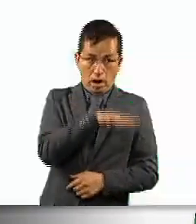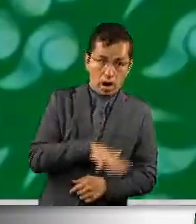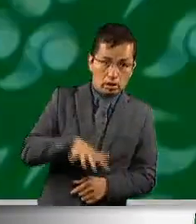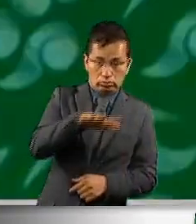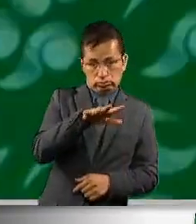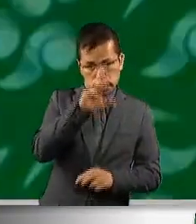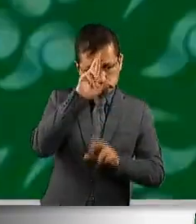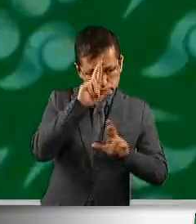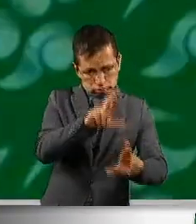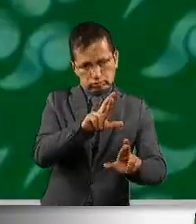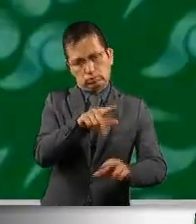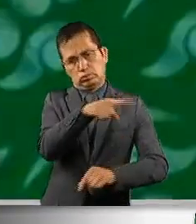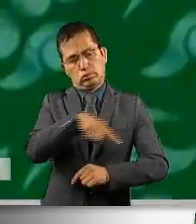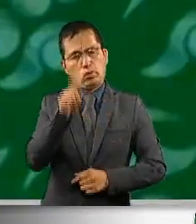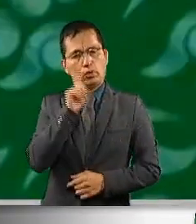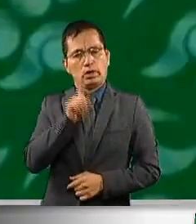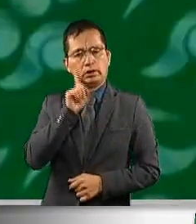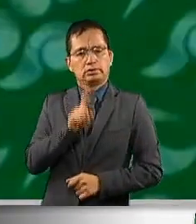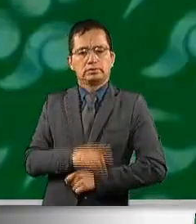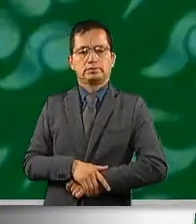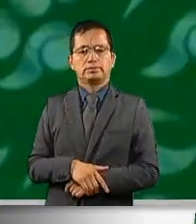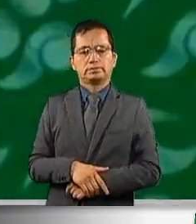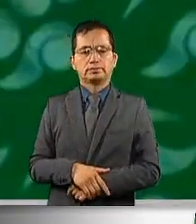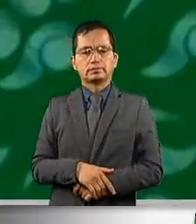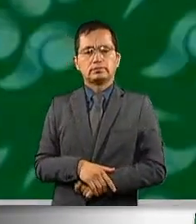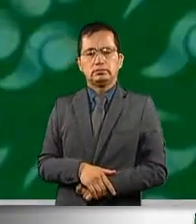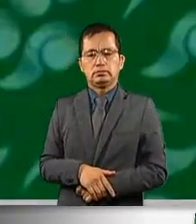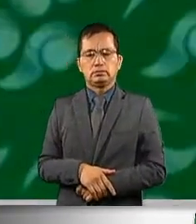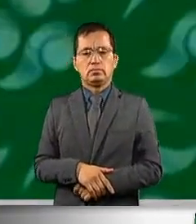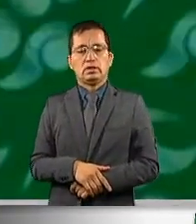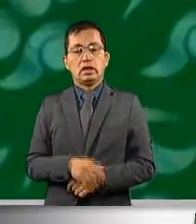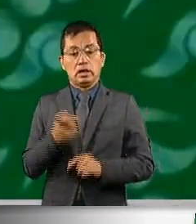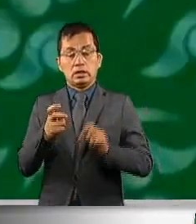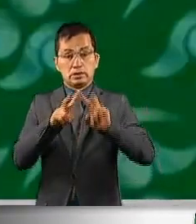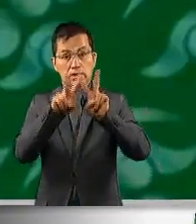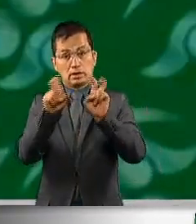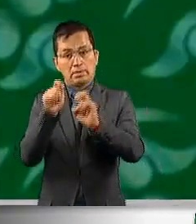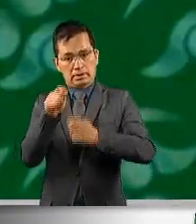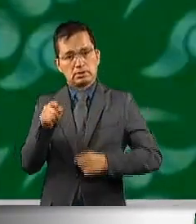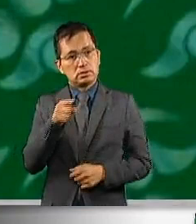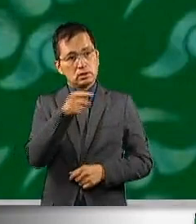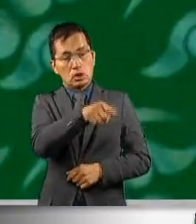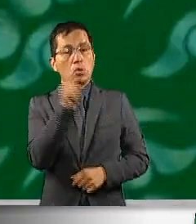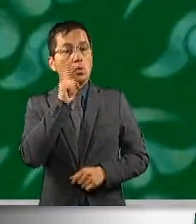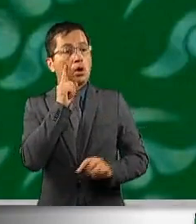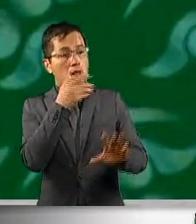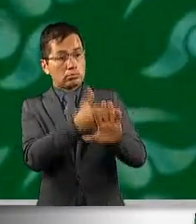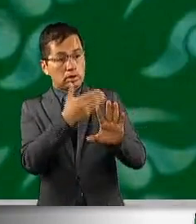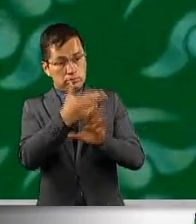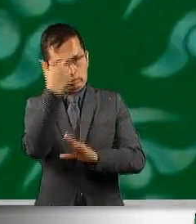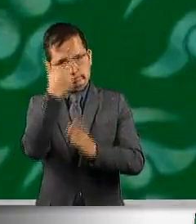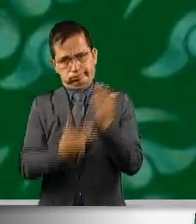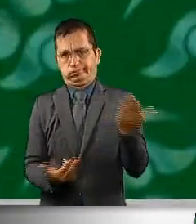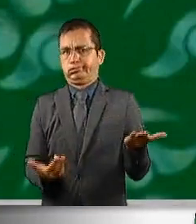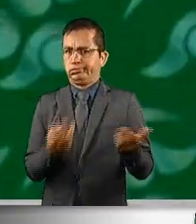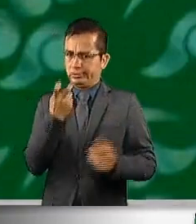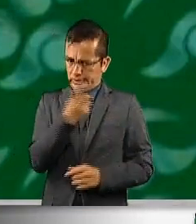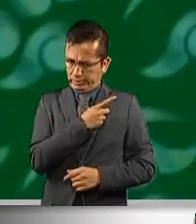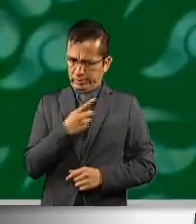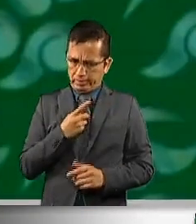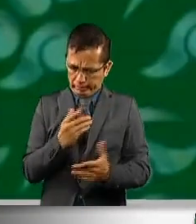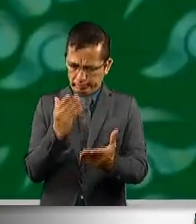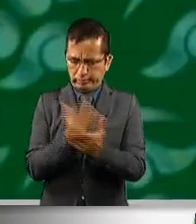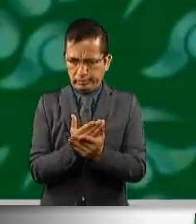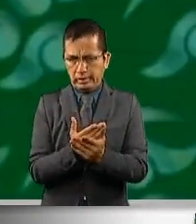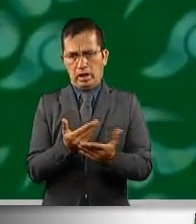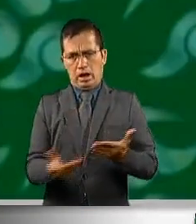integridad. Entender que en el tema de violencia hacia las mujeres estamos avanzando y en un dictamen como este que suma, por